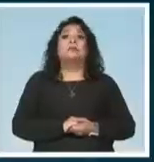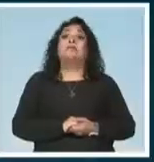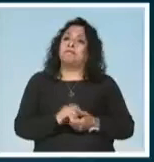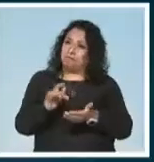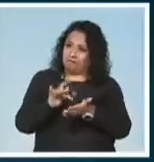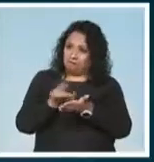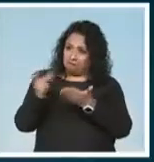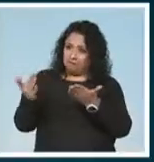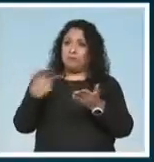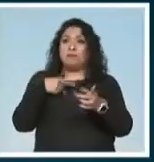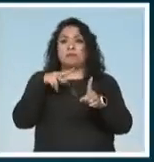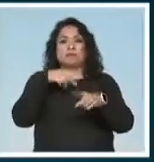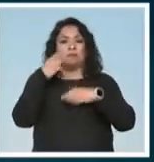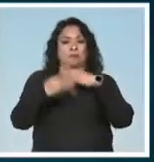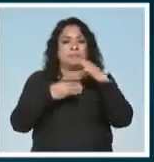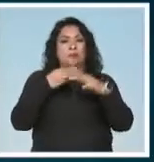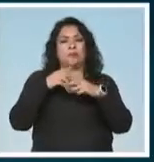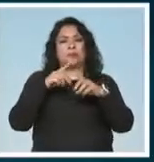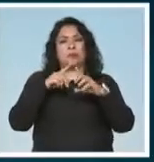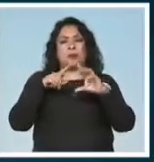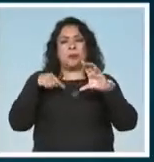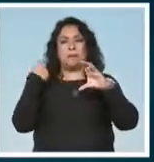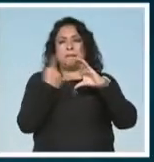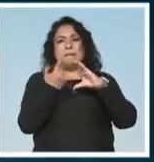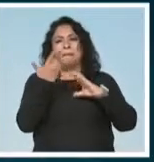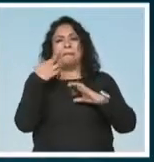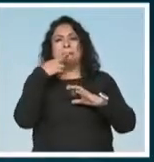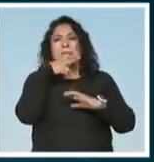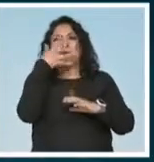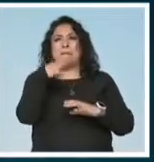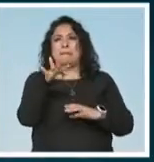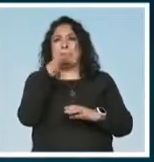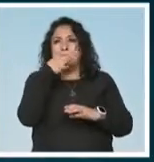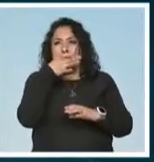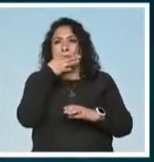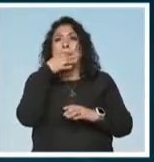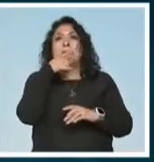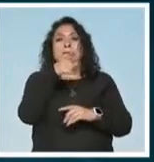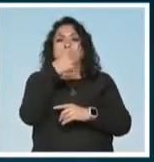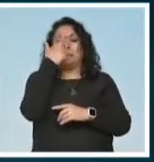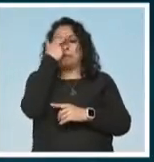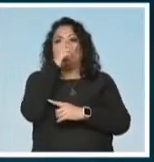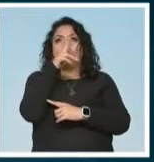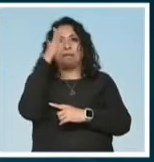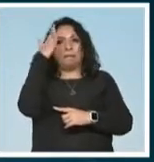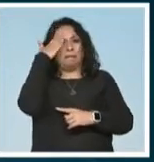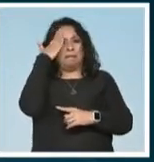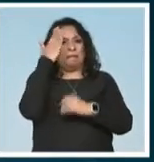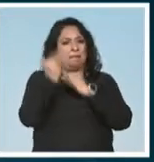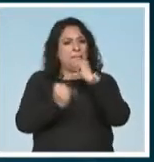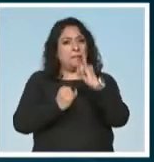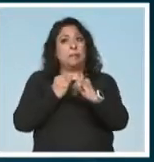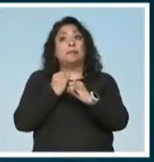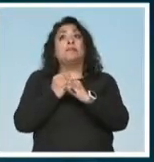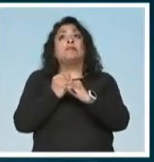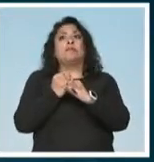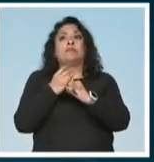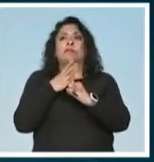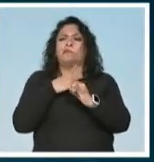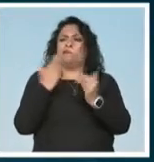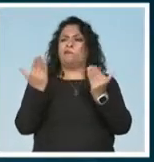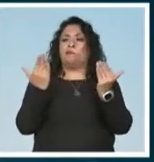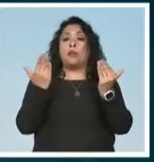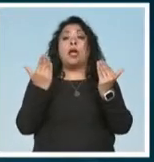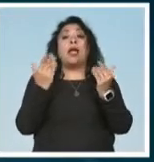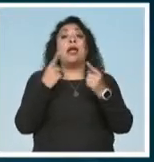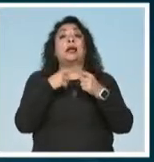Pues gracias, y en Visión Global, la vuelta al mundo en menos de 10 minutos, y ya decía Rafael, los liderazgos internacionales en contrastes. Por